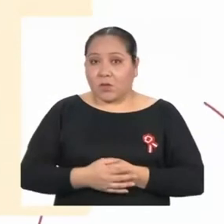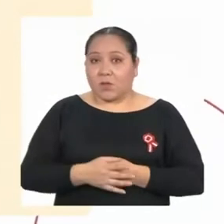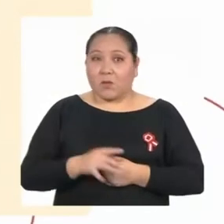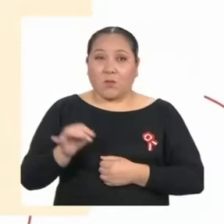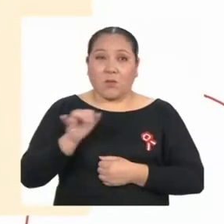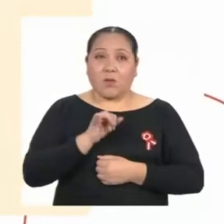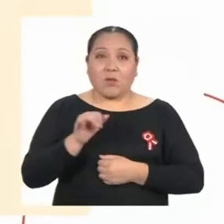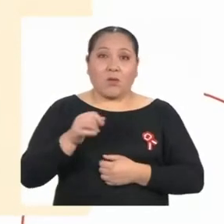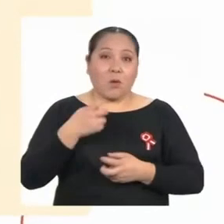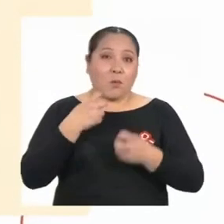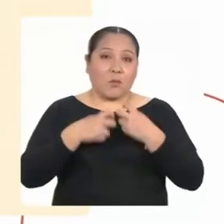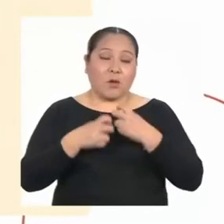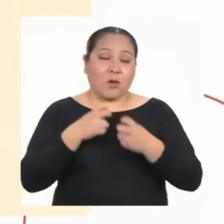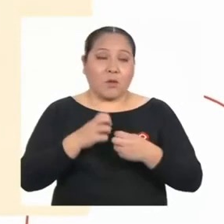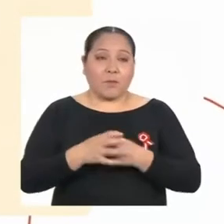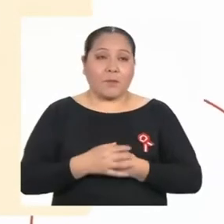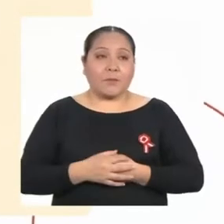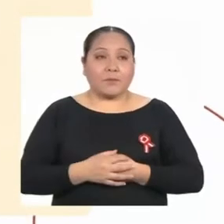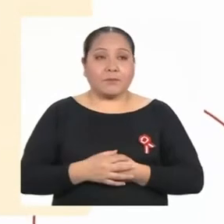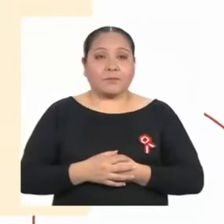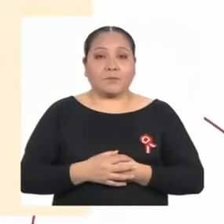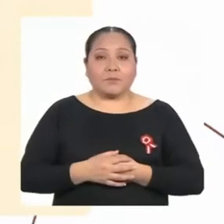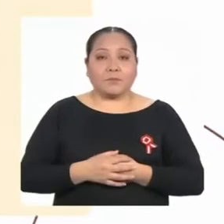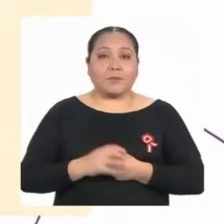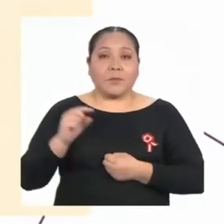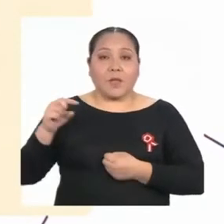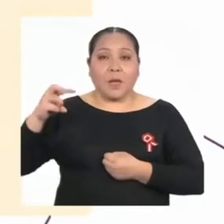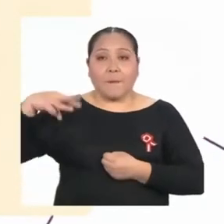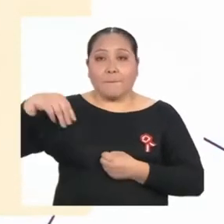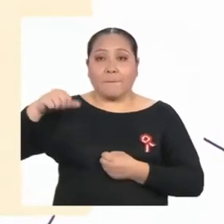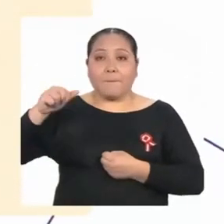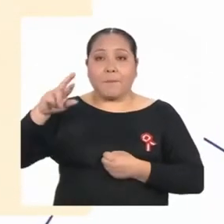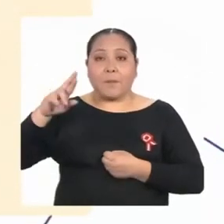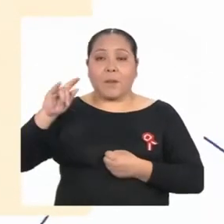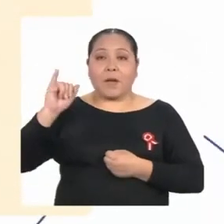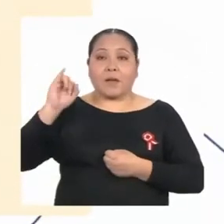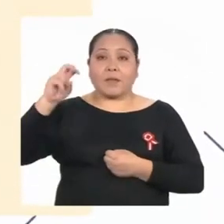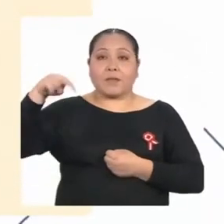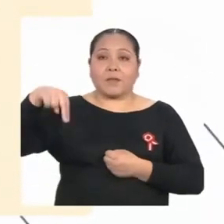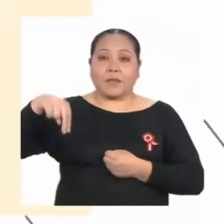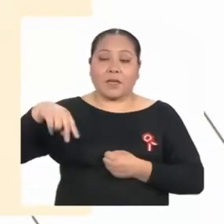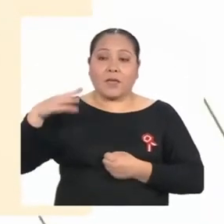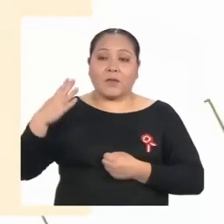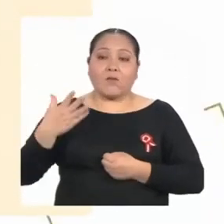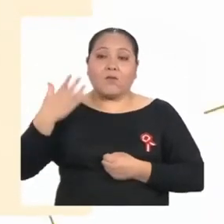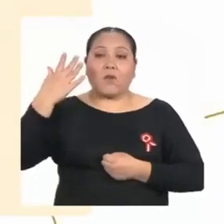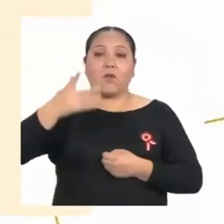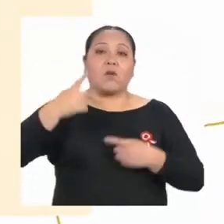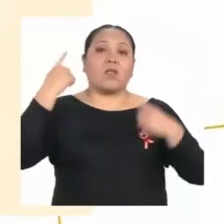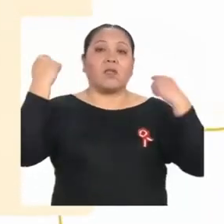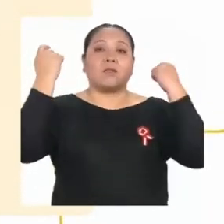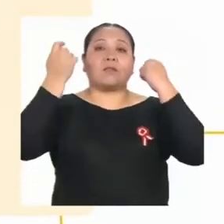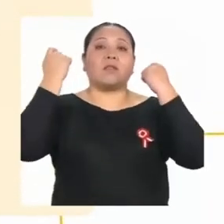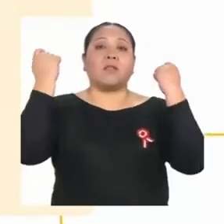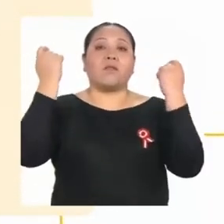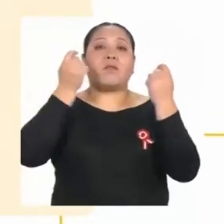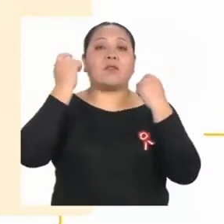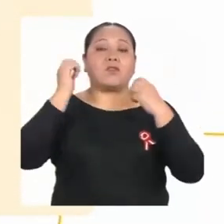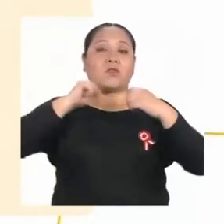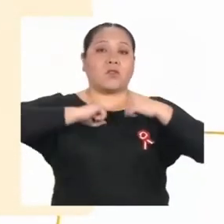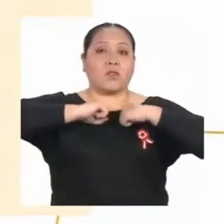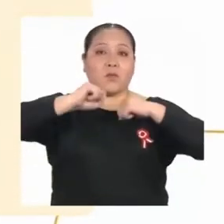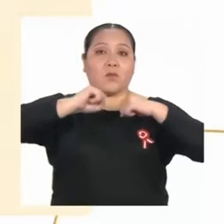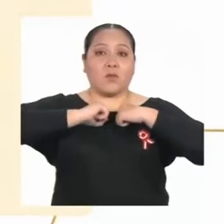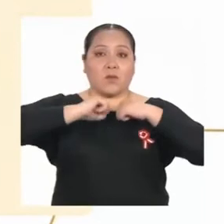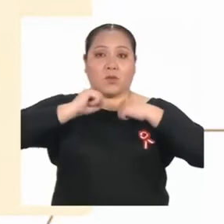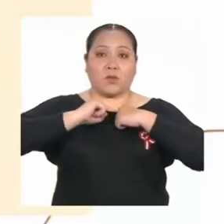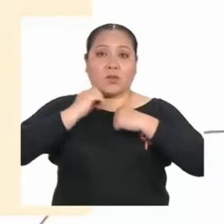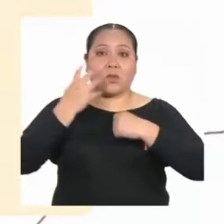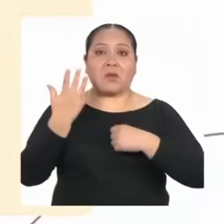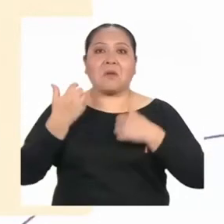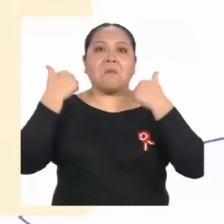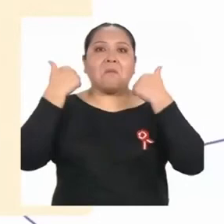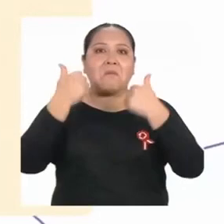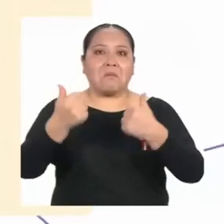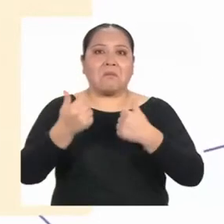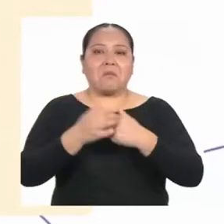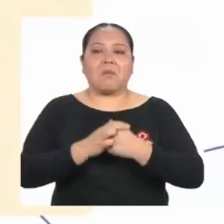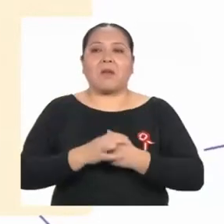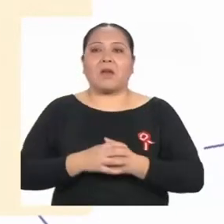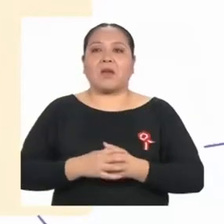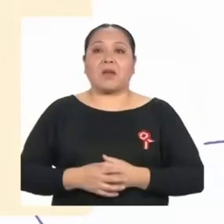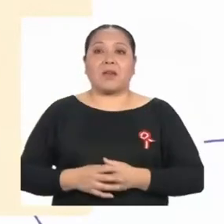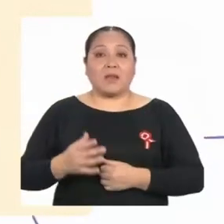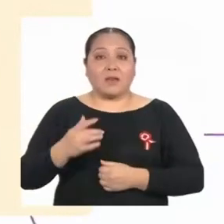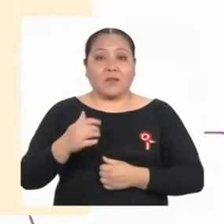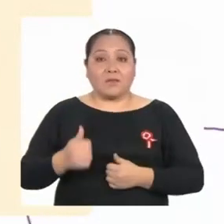Como contraste a todo esto, Martín fue testigo de una fiesta deportiva ejemplar, vivida en los Juegos Panamericanos